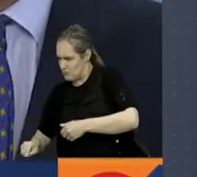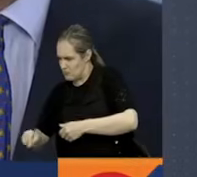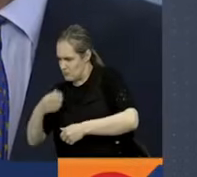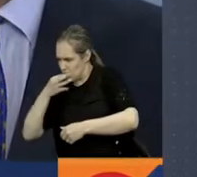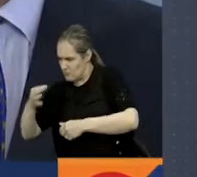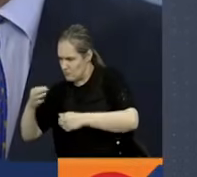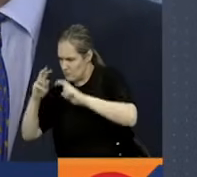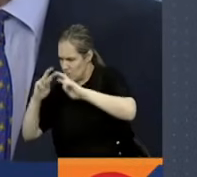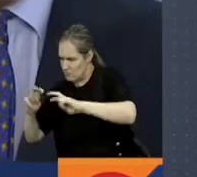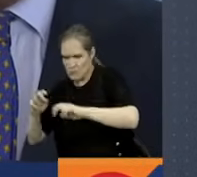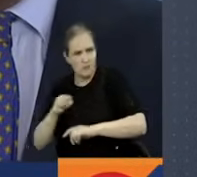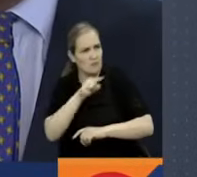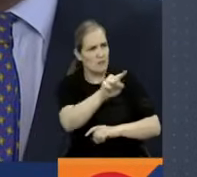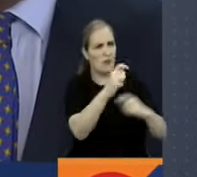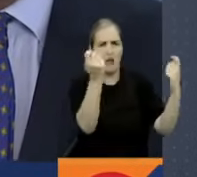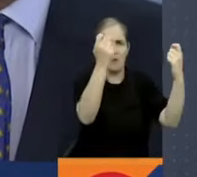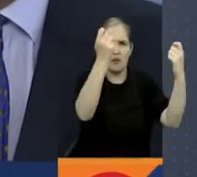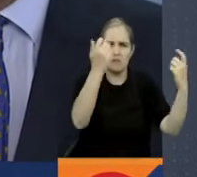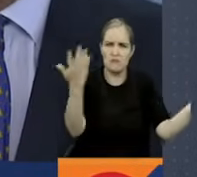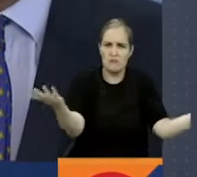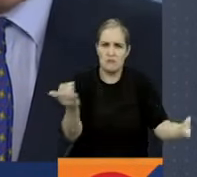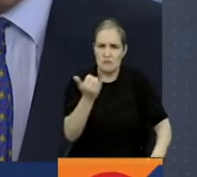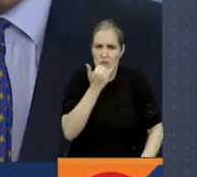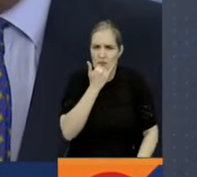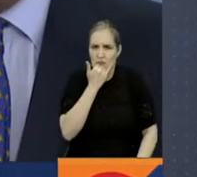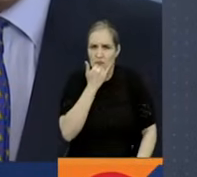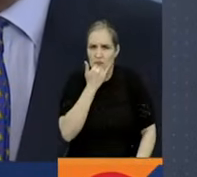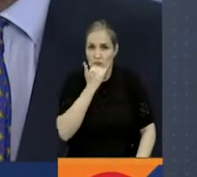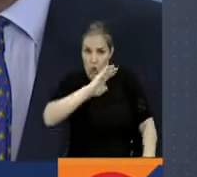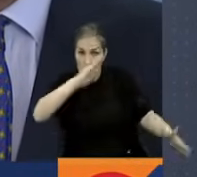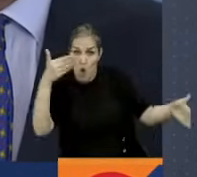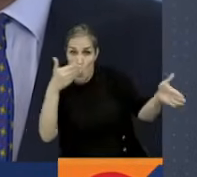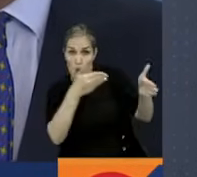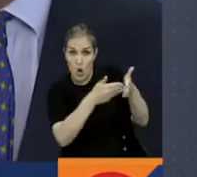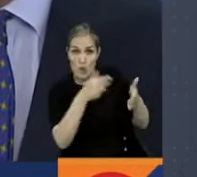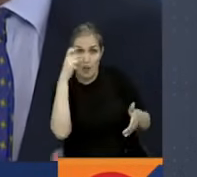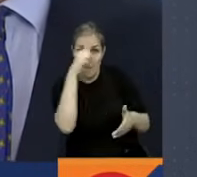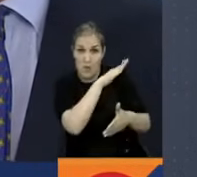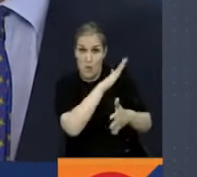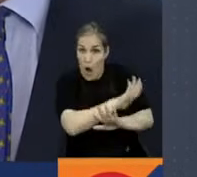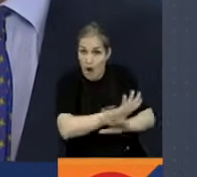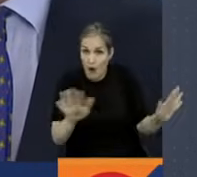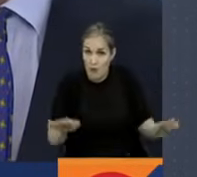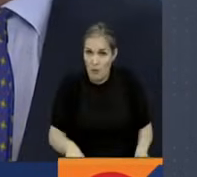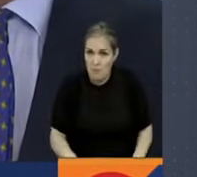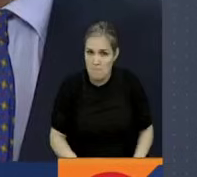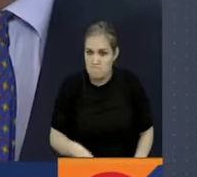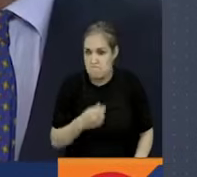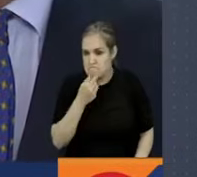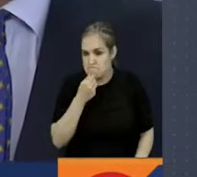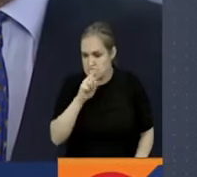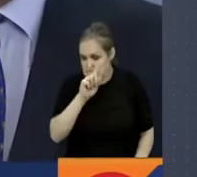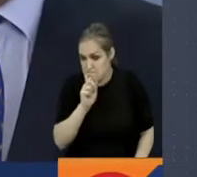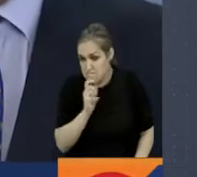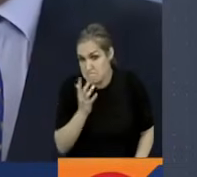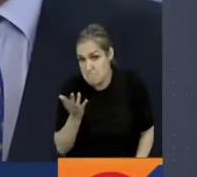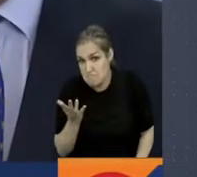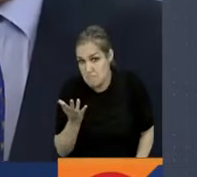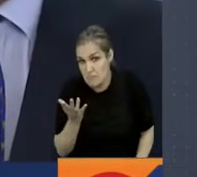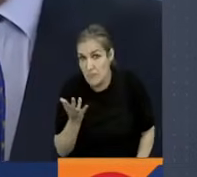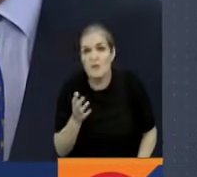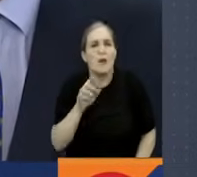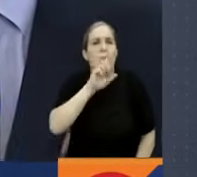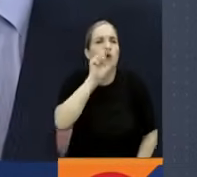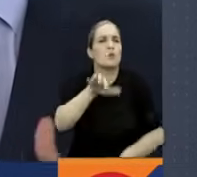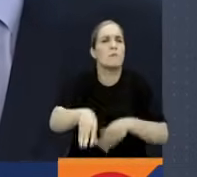judiciales? ¿Ya pasó la amenaza contra el presidente de la República? Y quizá una pregunta más. ¿Por qué después